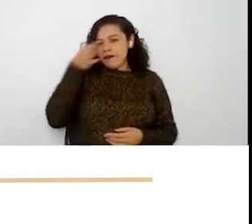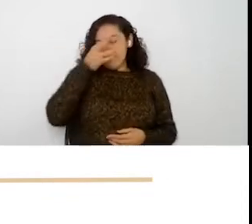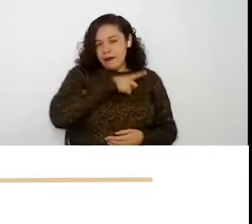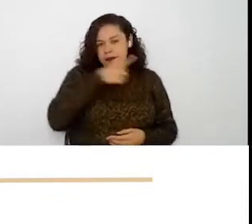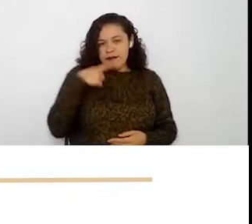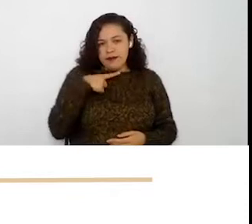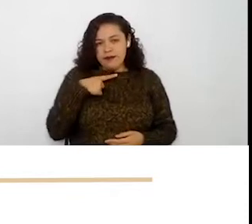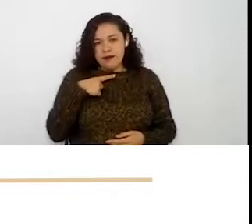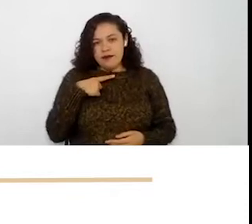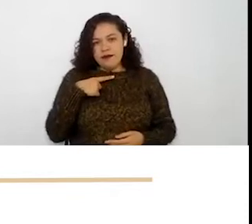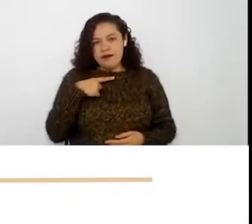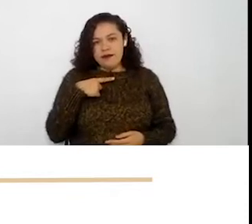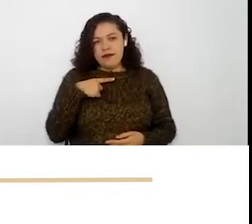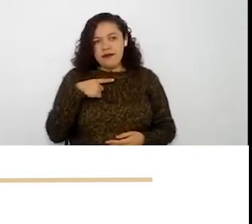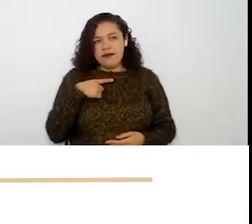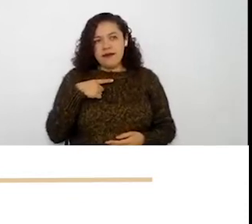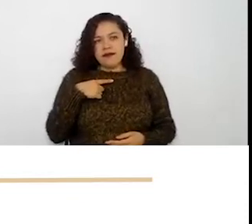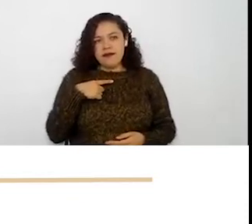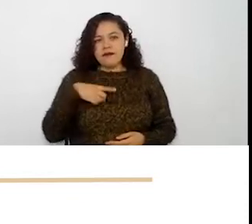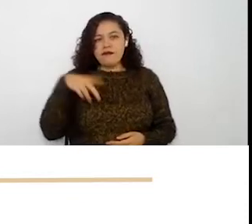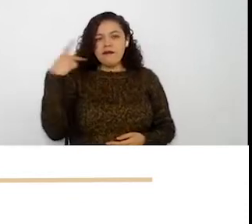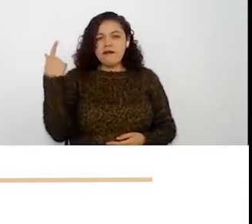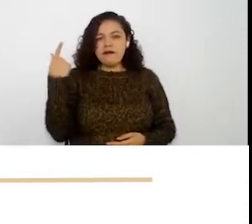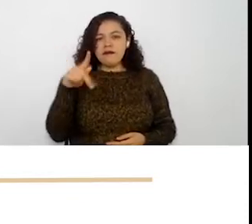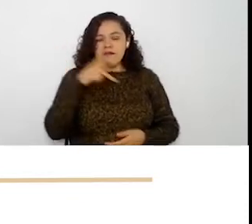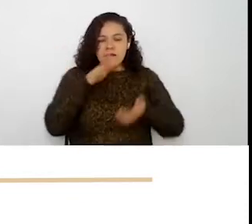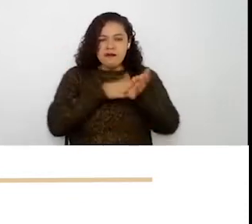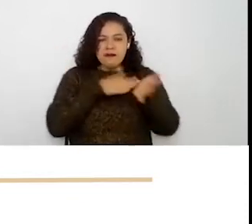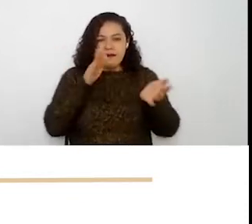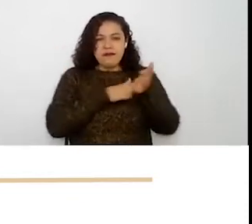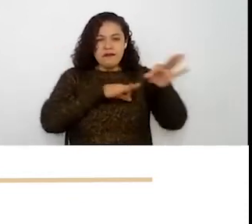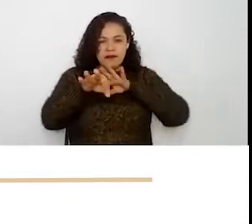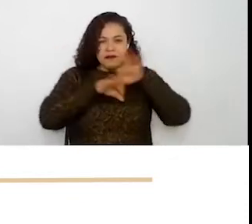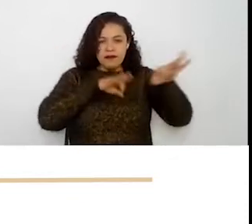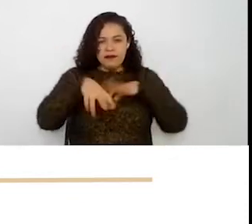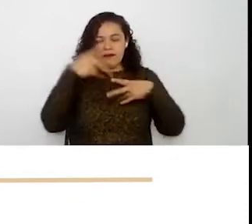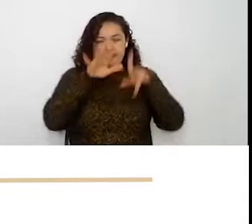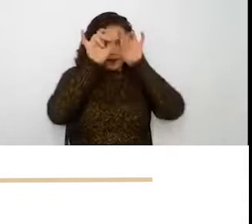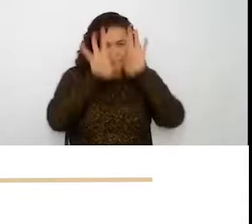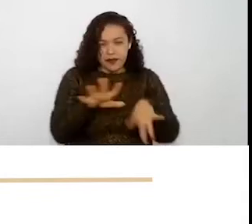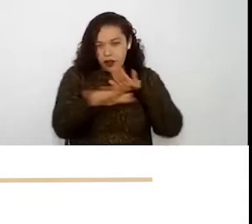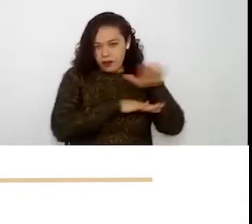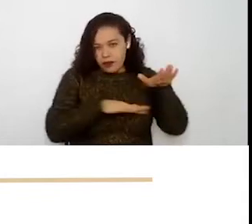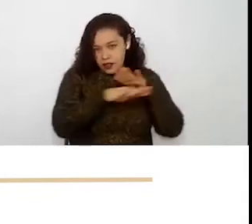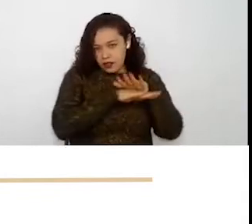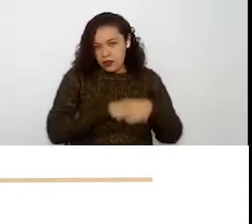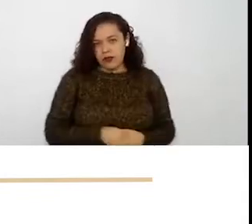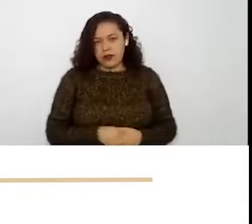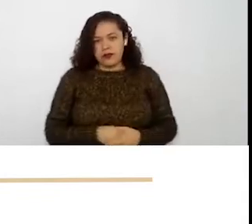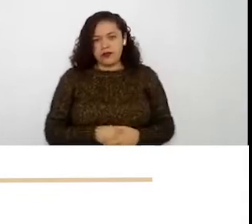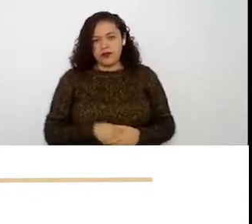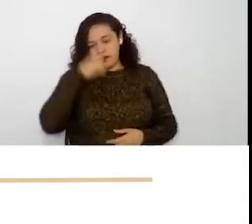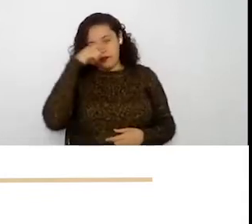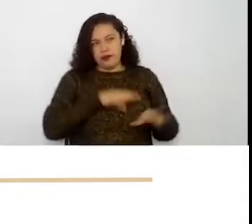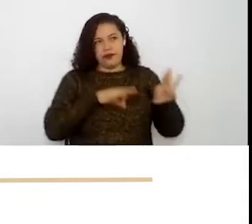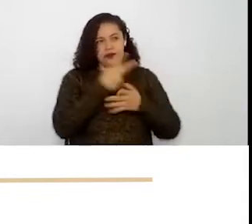tener Perdón sus esos papeles de trabajo es su texto básico que le llamamos del programa de